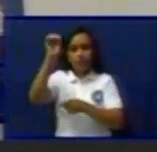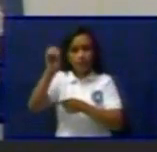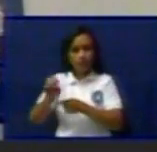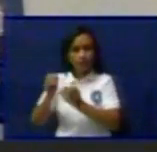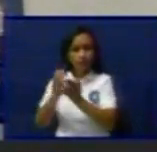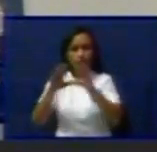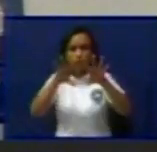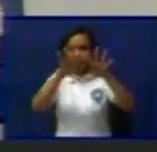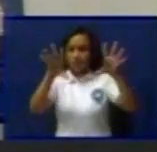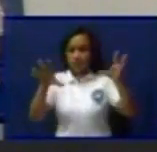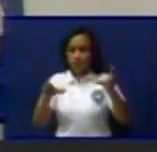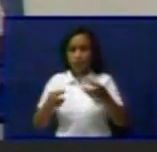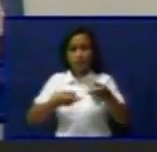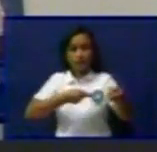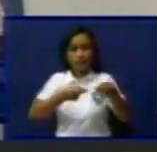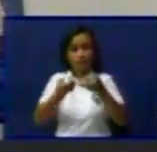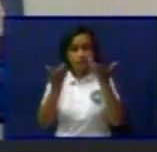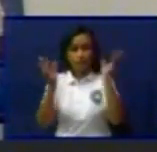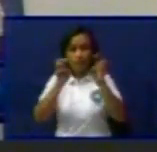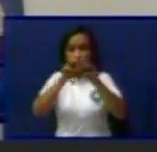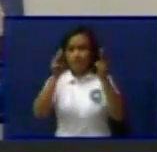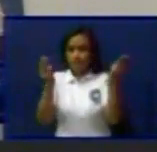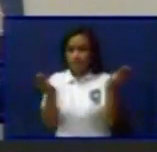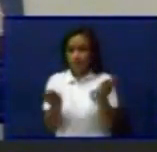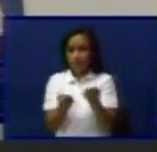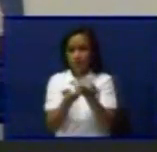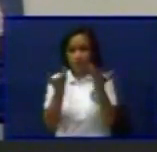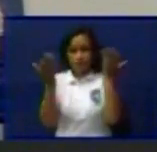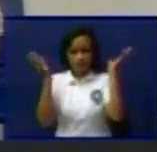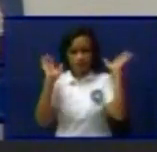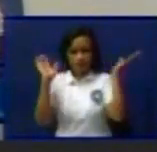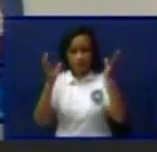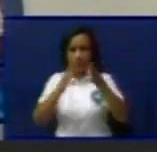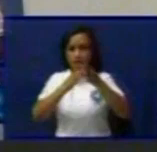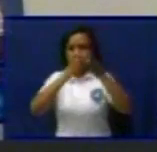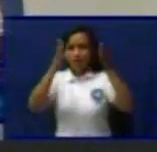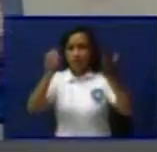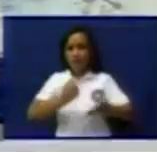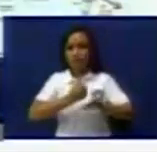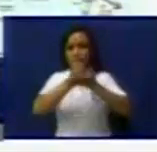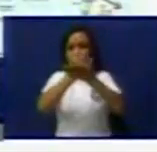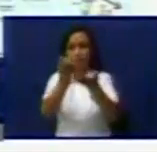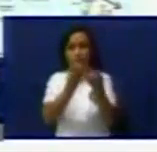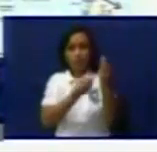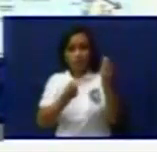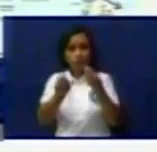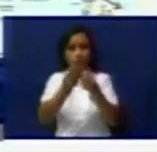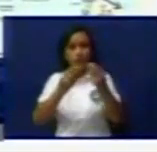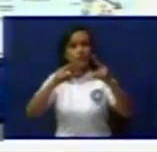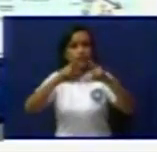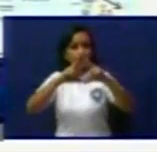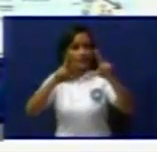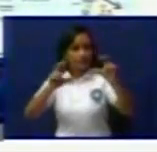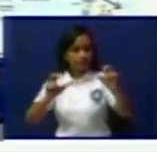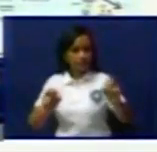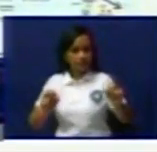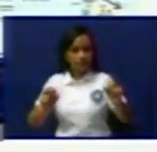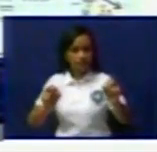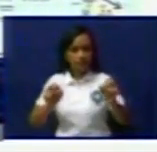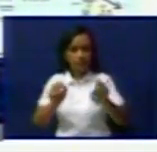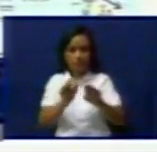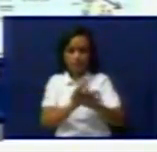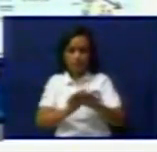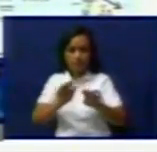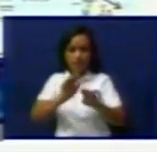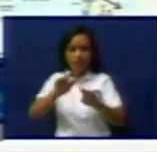de la totalidad del comercio mundial, lo cual representará enormes beneficios económicos para Nicaragua. Con la